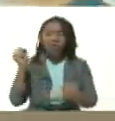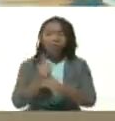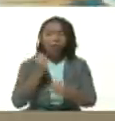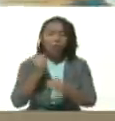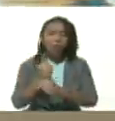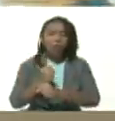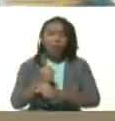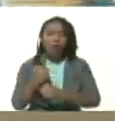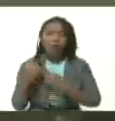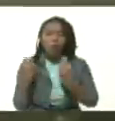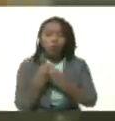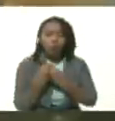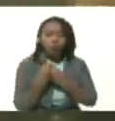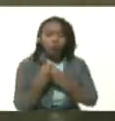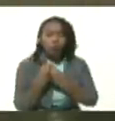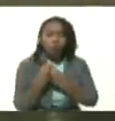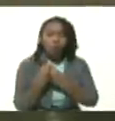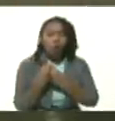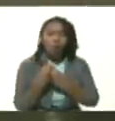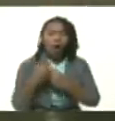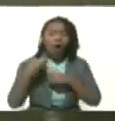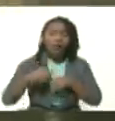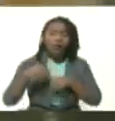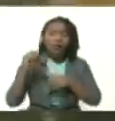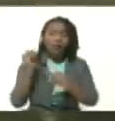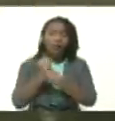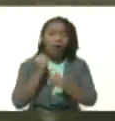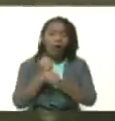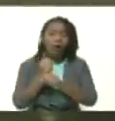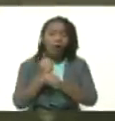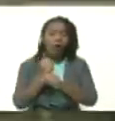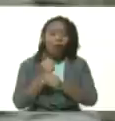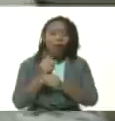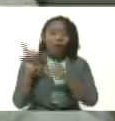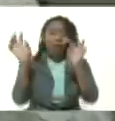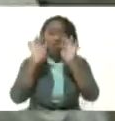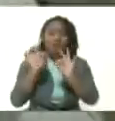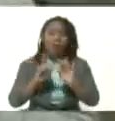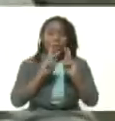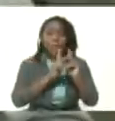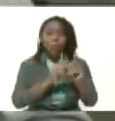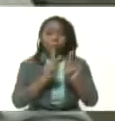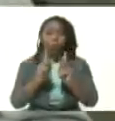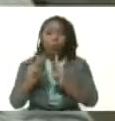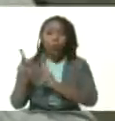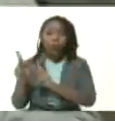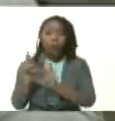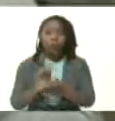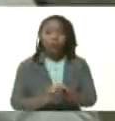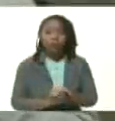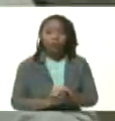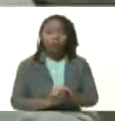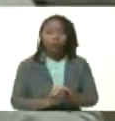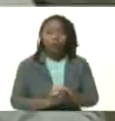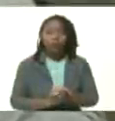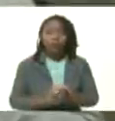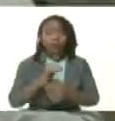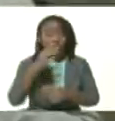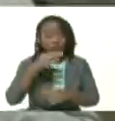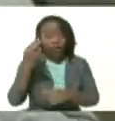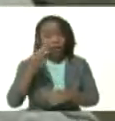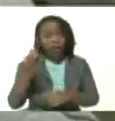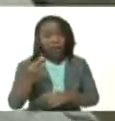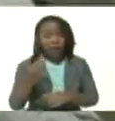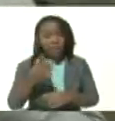hombro a hombro con este sector farmacéutico en una forma planificada, sistemática, y de verdad